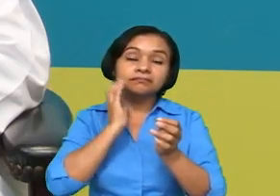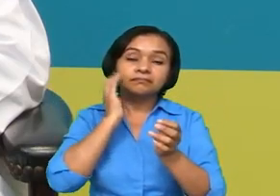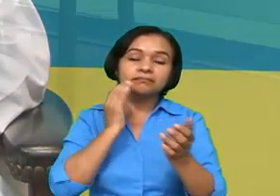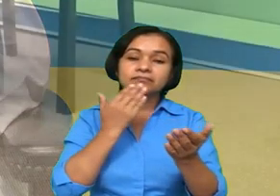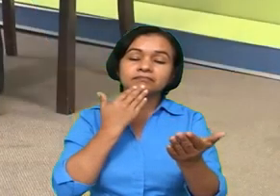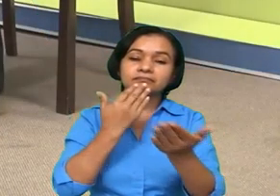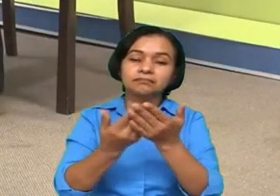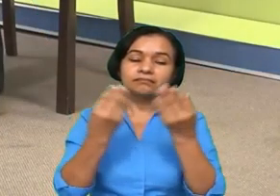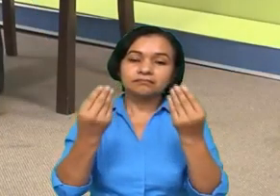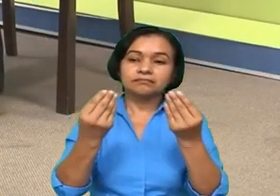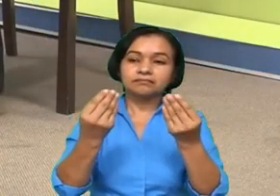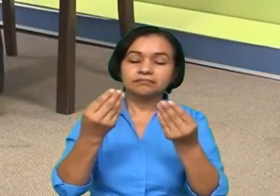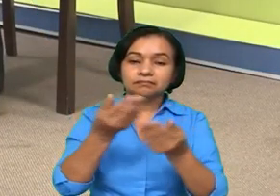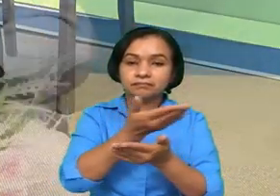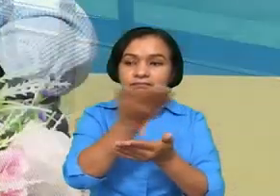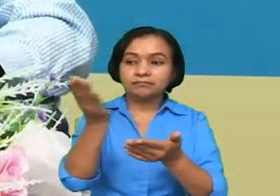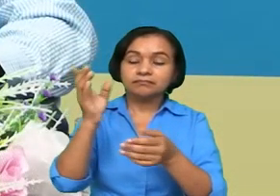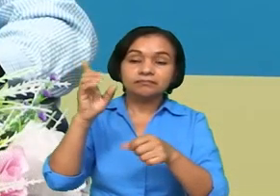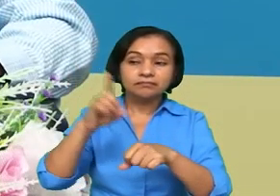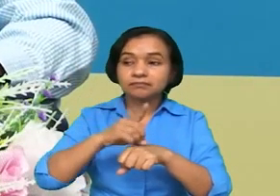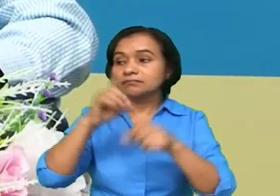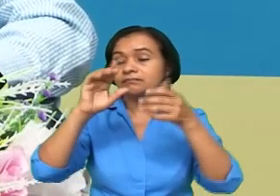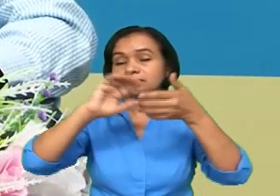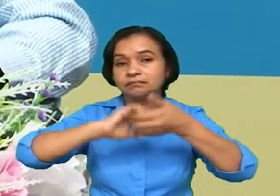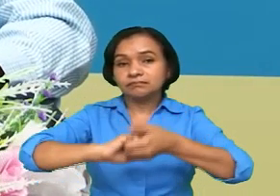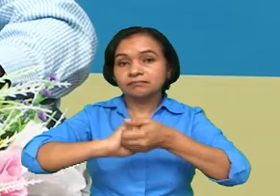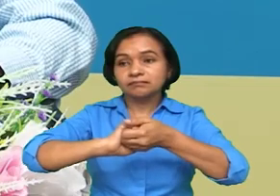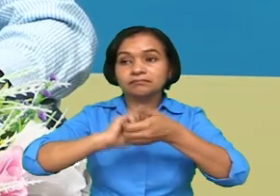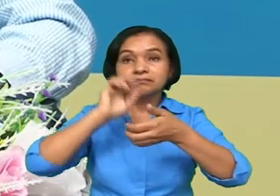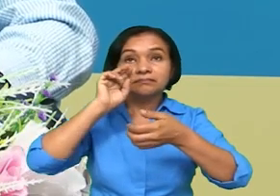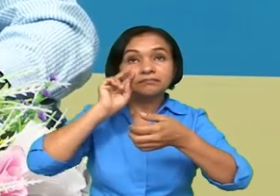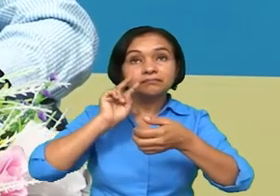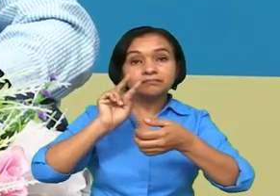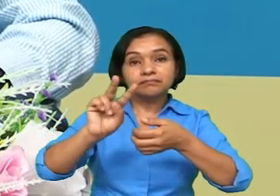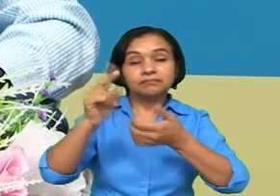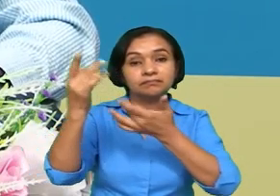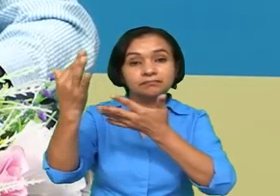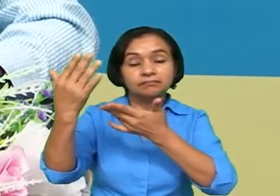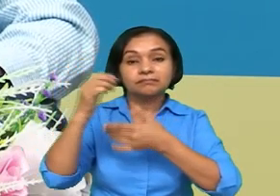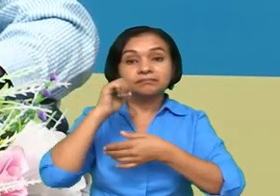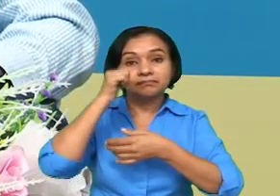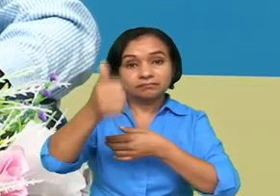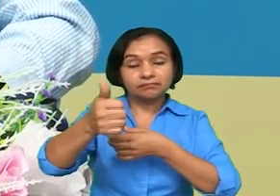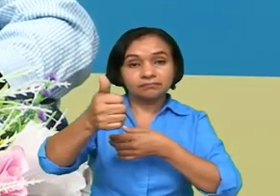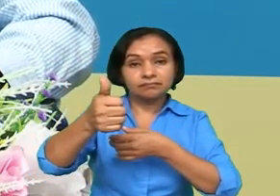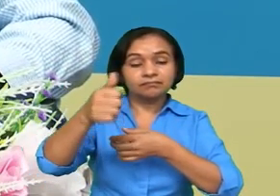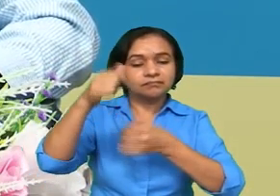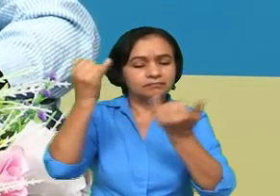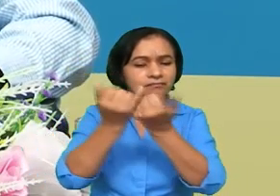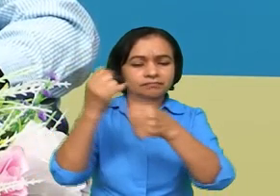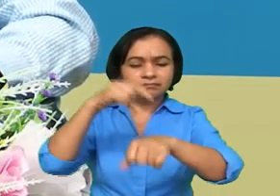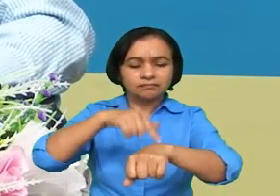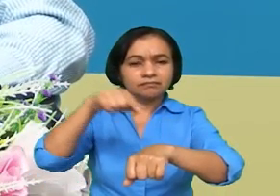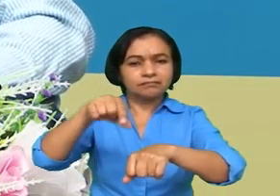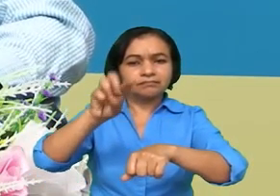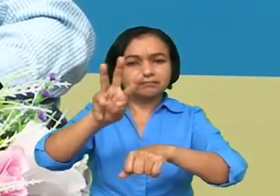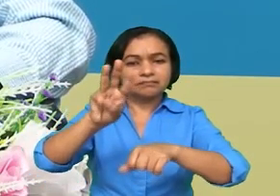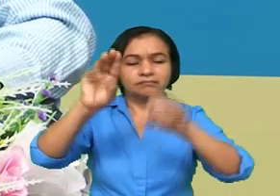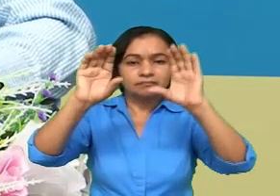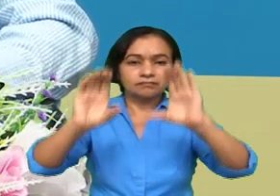doctora. Gracias a usted también, amigos televidentes, por habernos sintonizado. Le esperamos el día de mañana a esta misma hora,